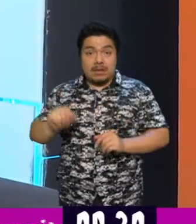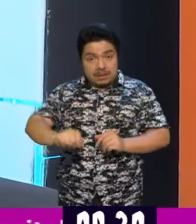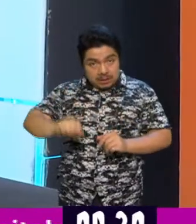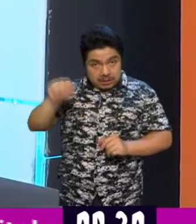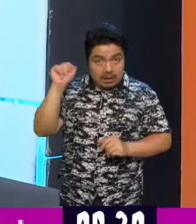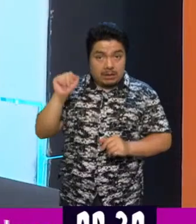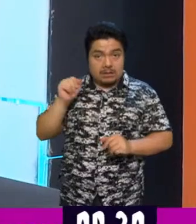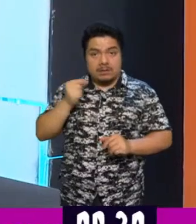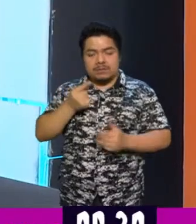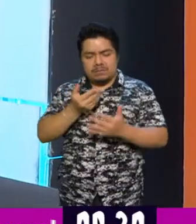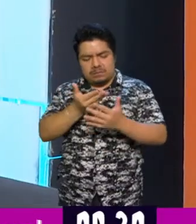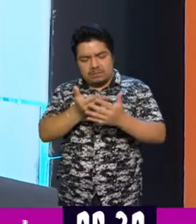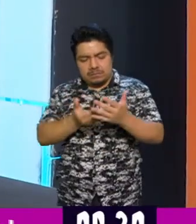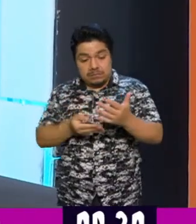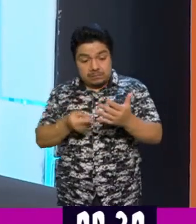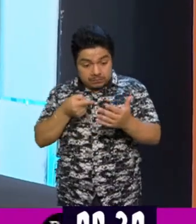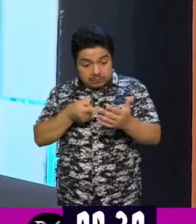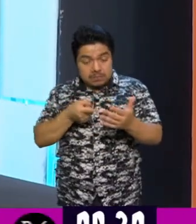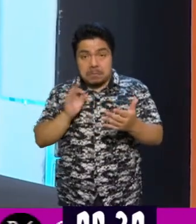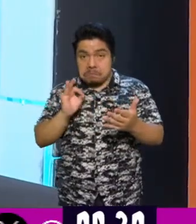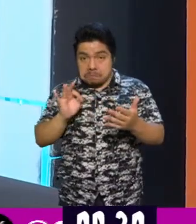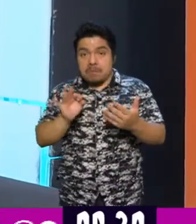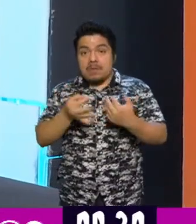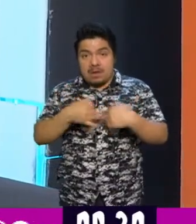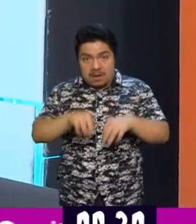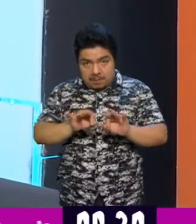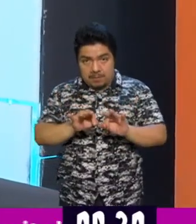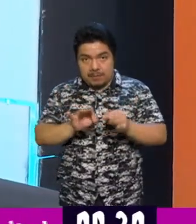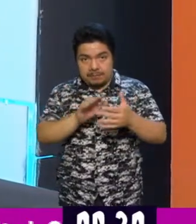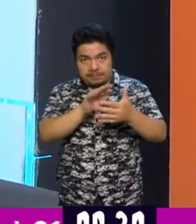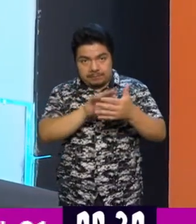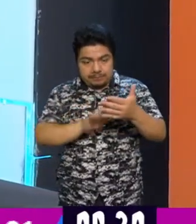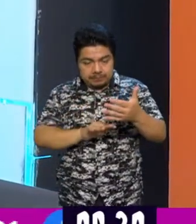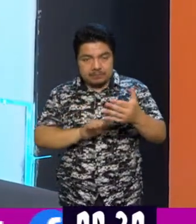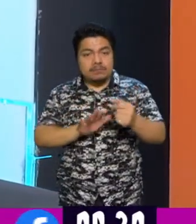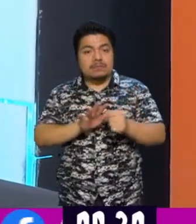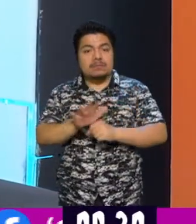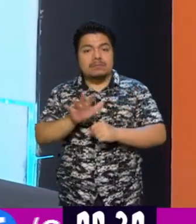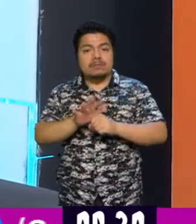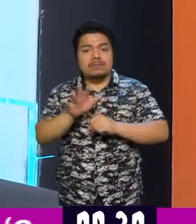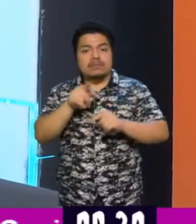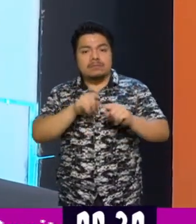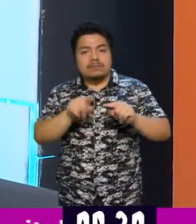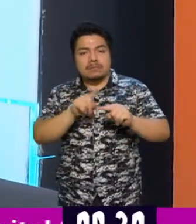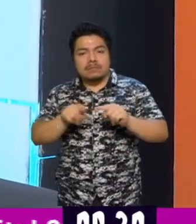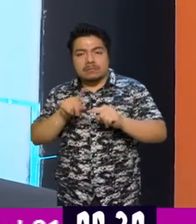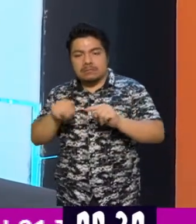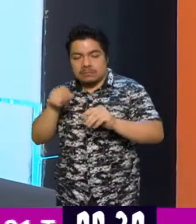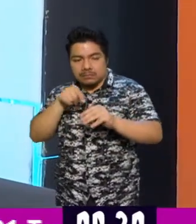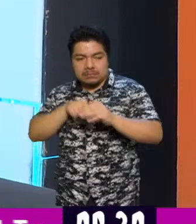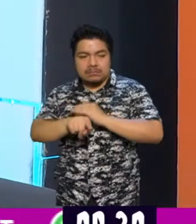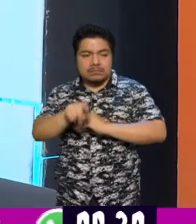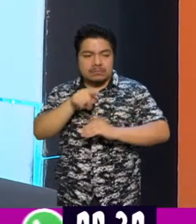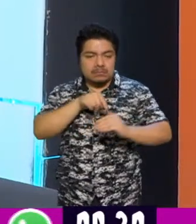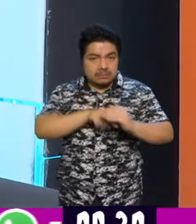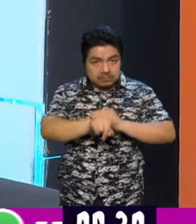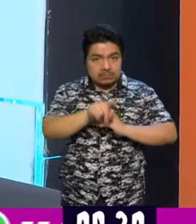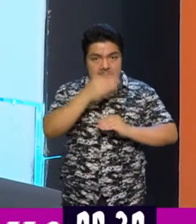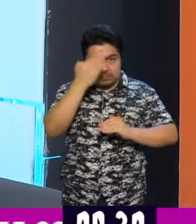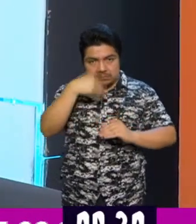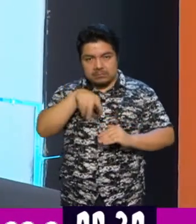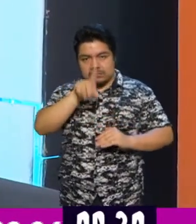una nota muy importante. Y esa nota tiene que ver con las quejas que existen en el Consejo de